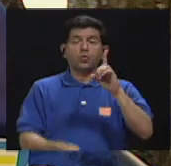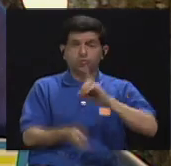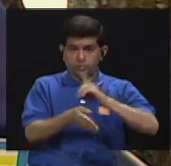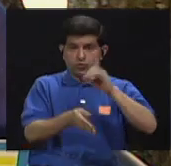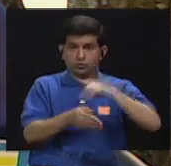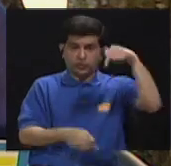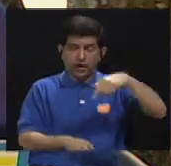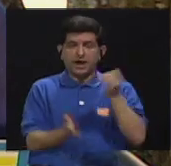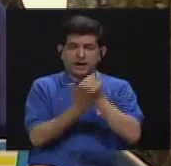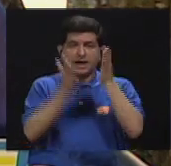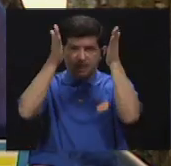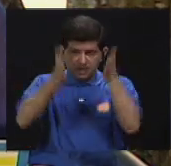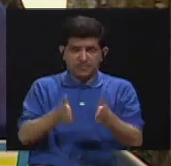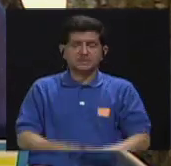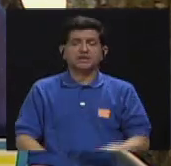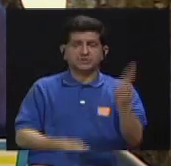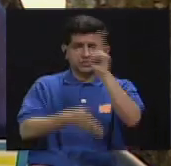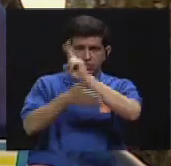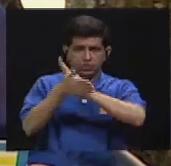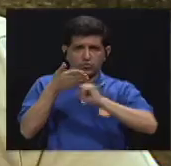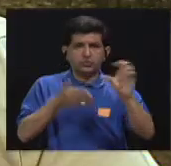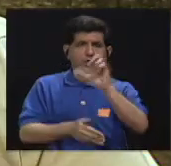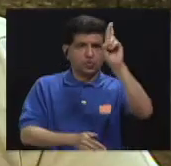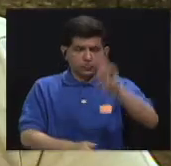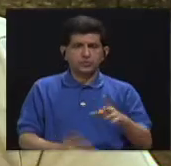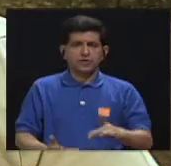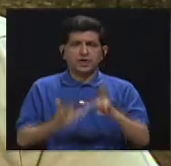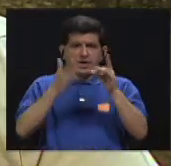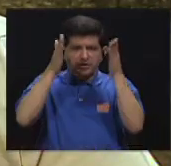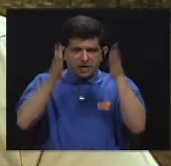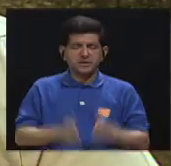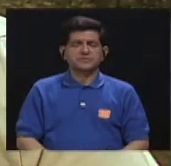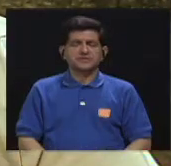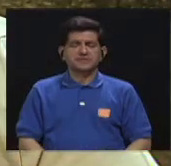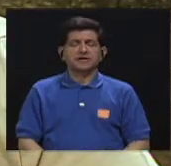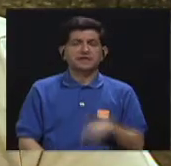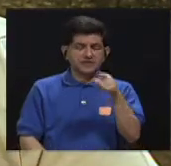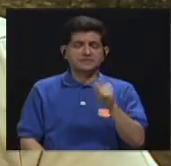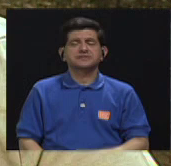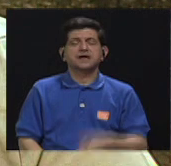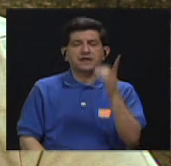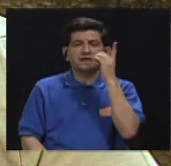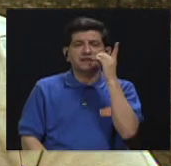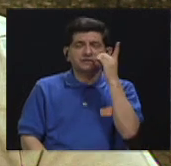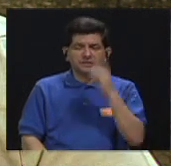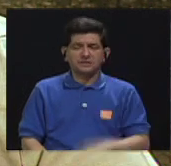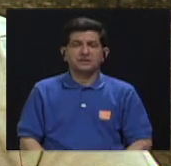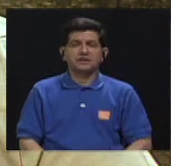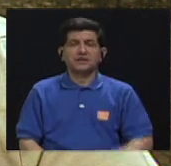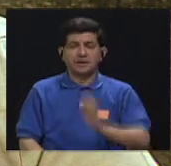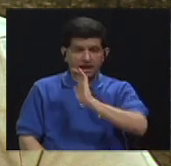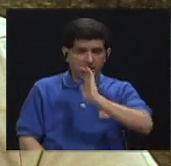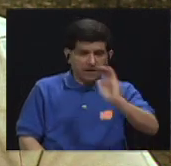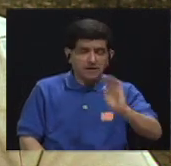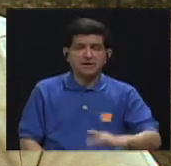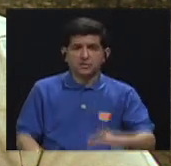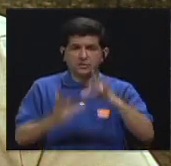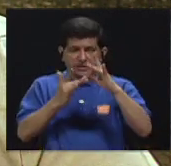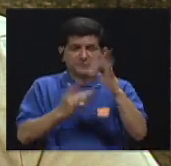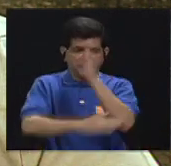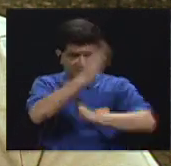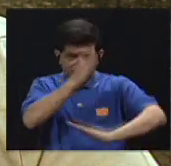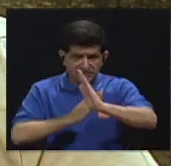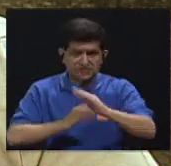de aquí, el investigador de la Universidad de Costa Rica, especialista en odontología, odontopediatría con énfasis en discapacidad. Se trata del